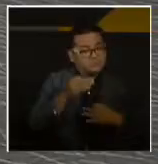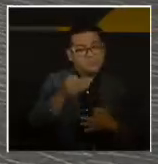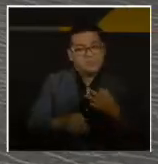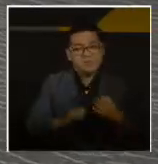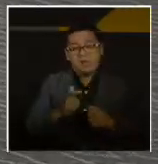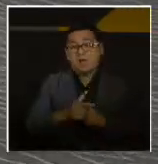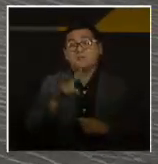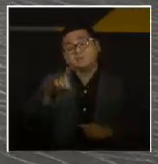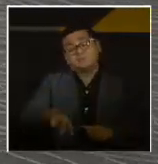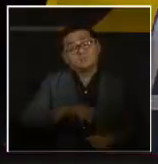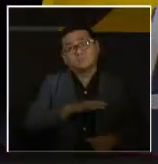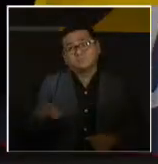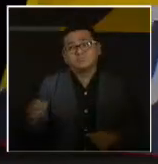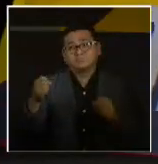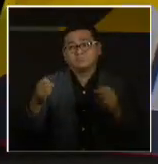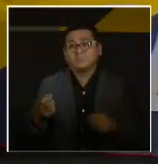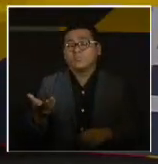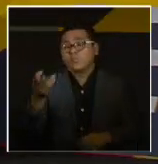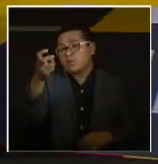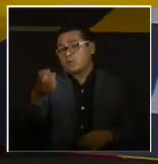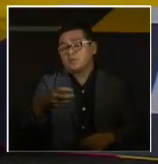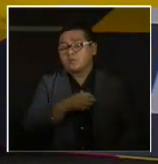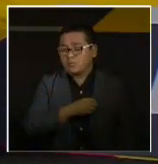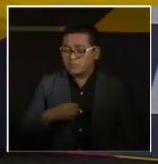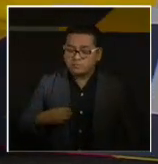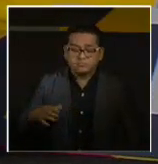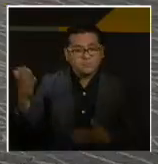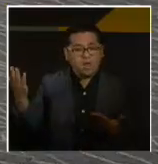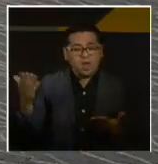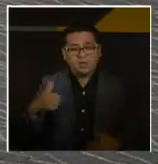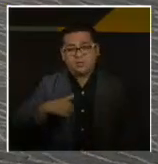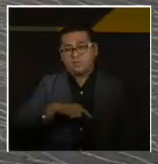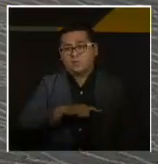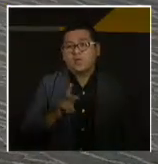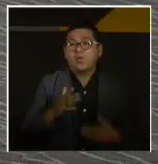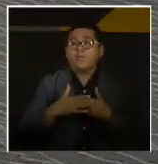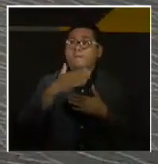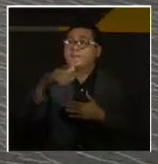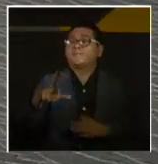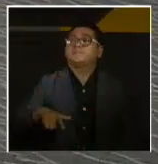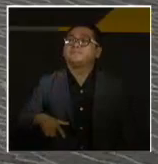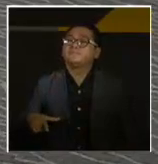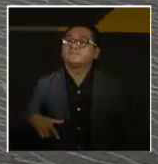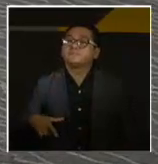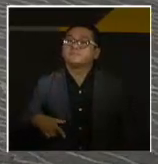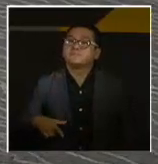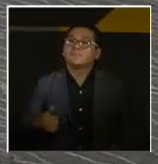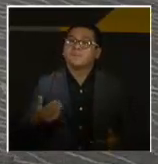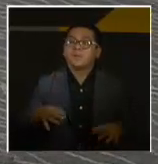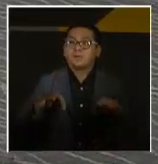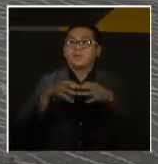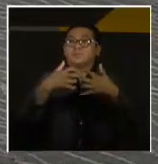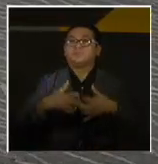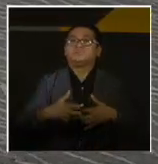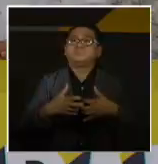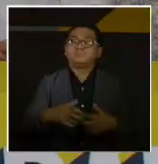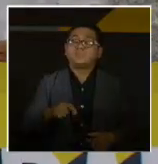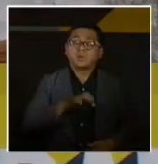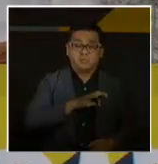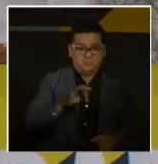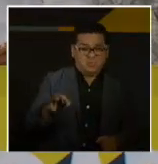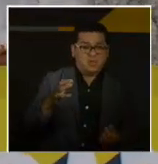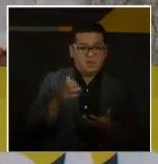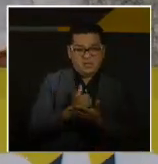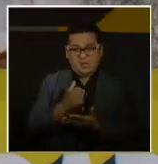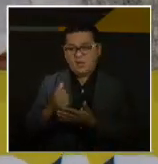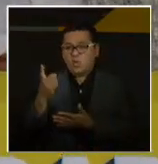dado que así sea, precisamente por este compromiso que hacemos, que en el próximo gobierno la empresa que pueda